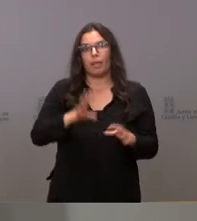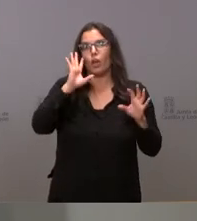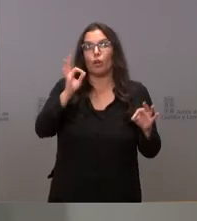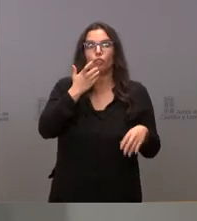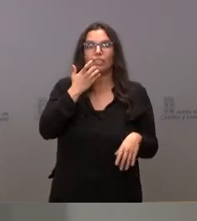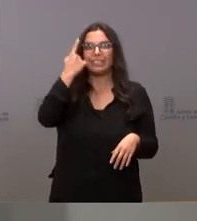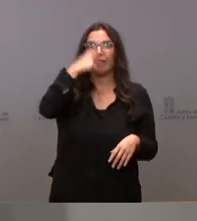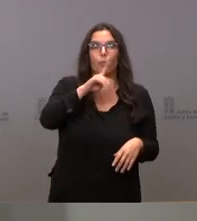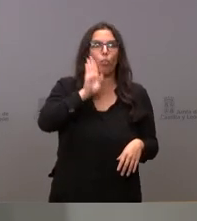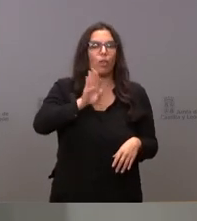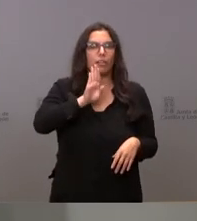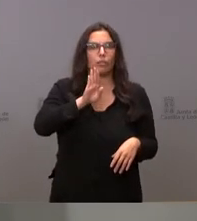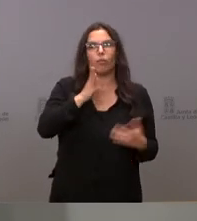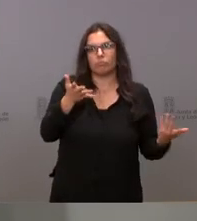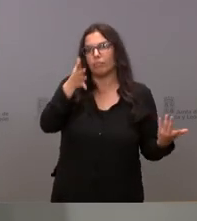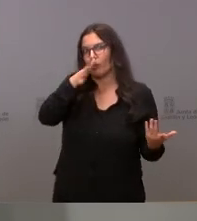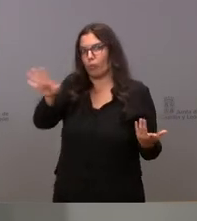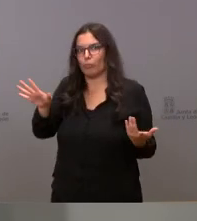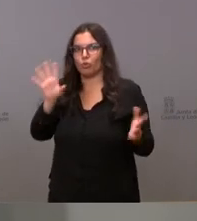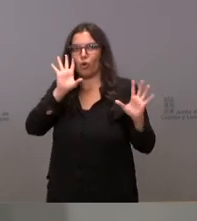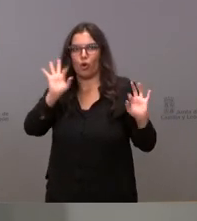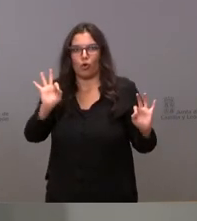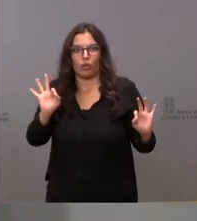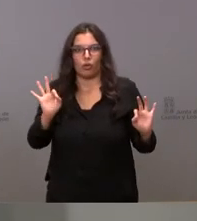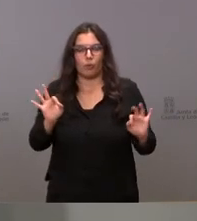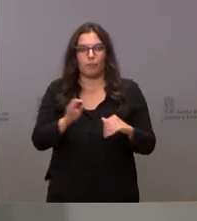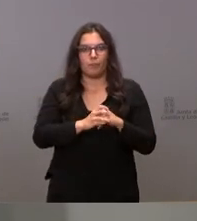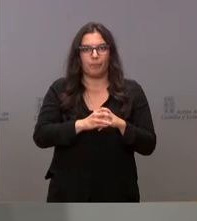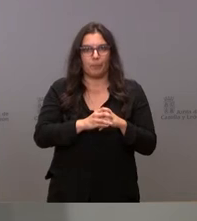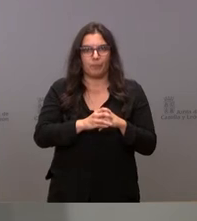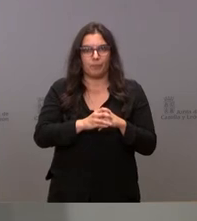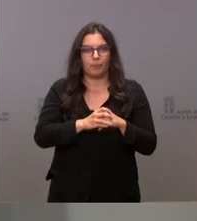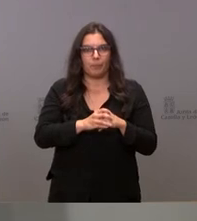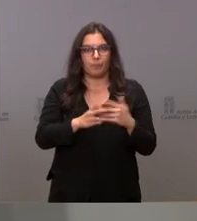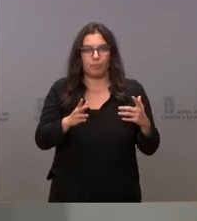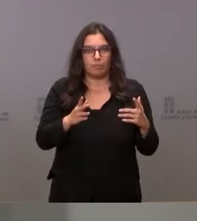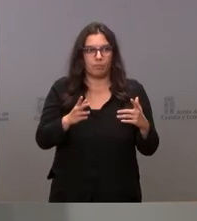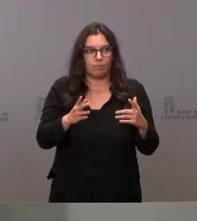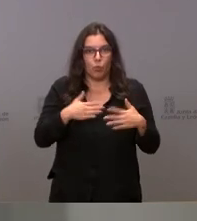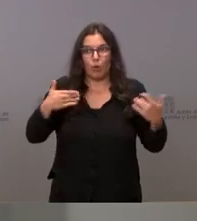cuando somos conocedores de un delito, lo que tenemos que hacer es denunciarlo. El que haya sido conocedor de un delito, su obligación es denunciarlo.